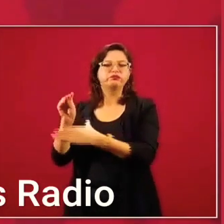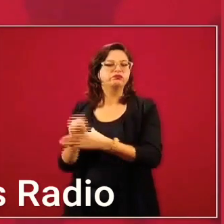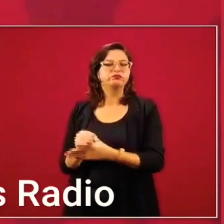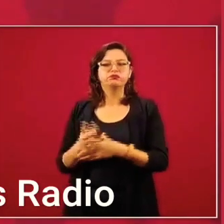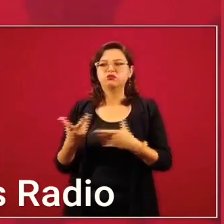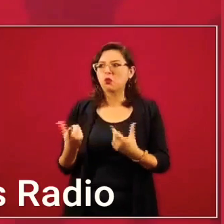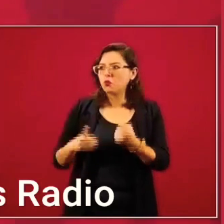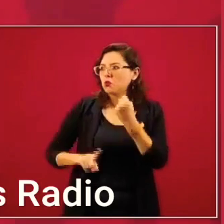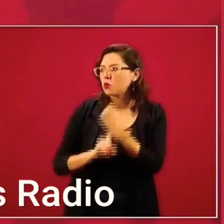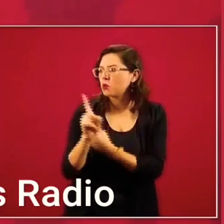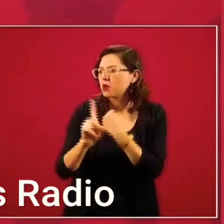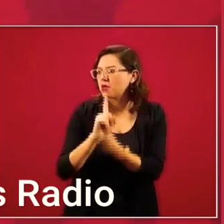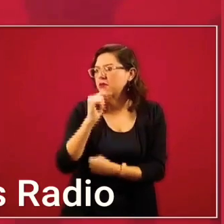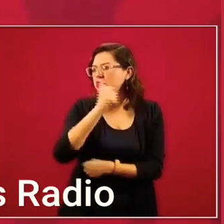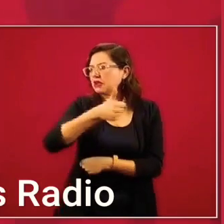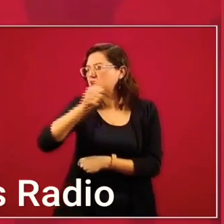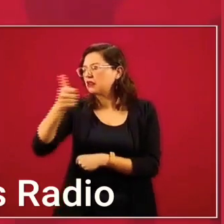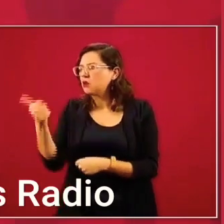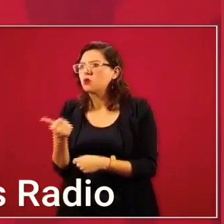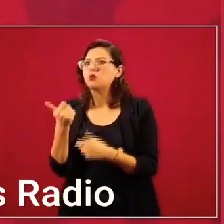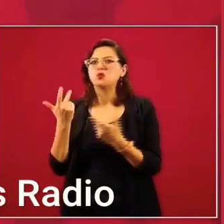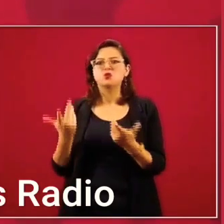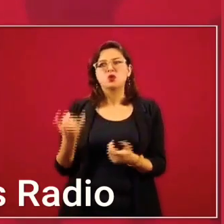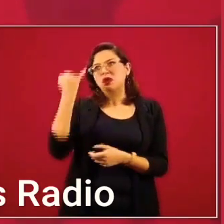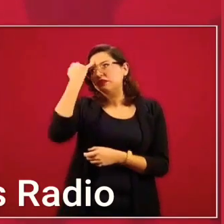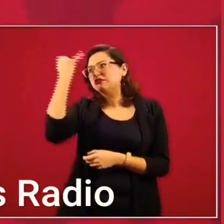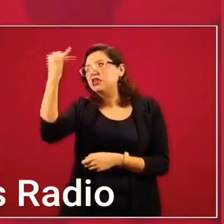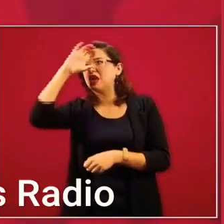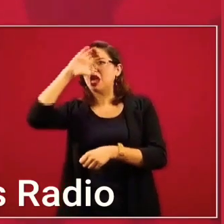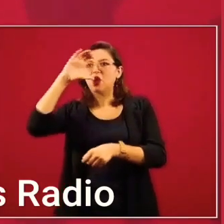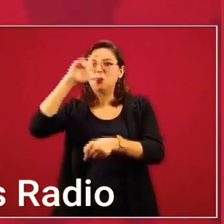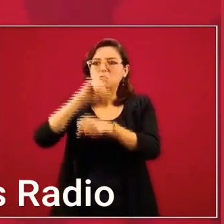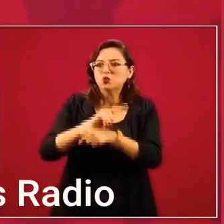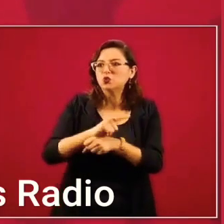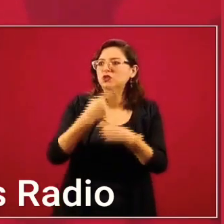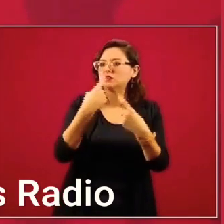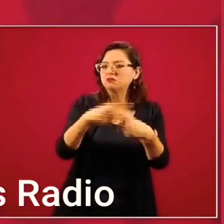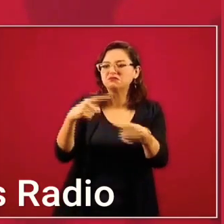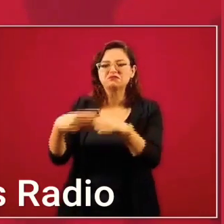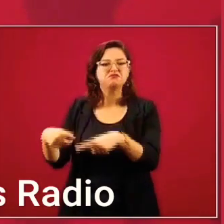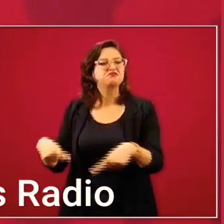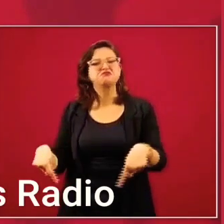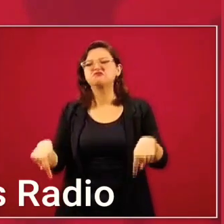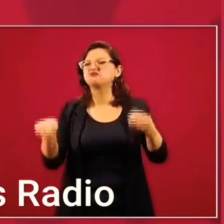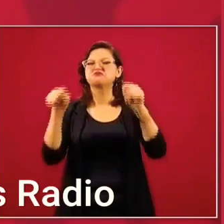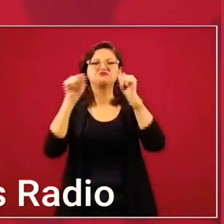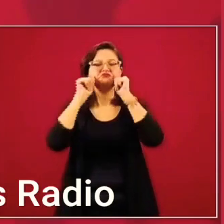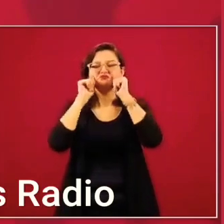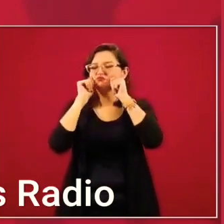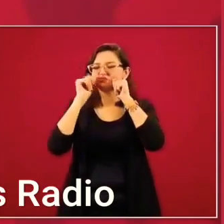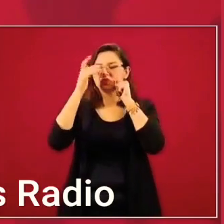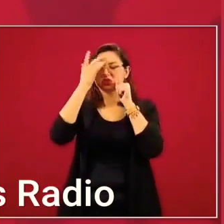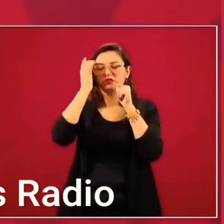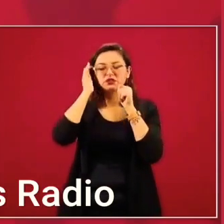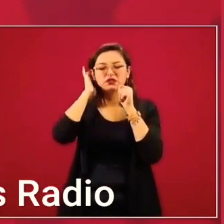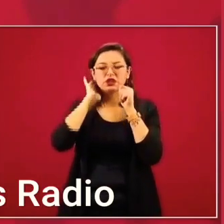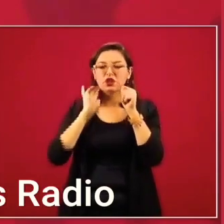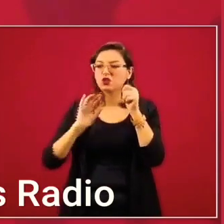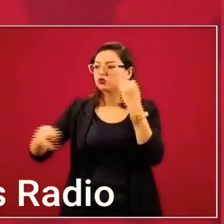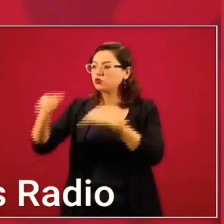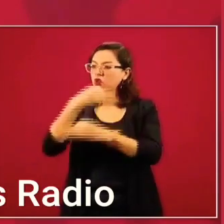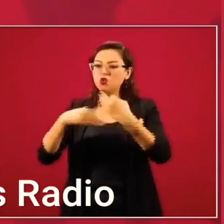los problemas de cada país, la idiosincrasia de los pueblos, sino en todos lados la